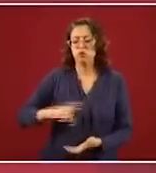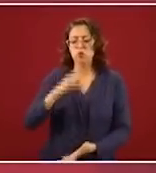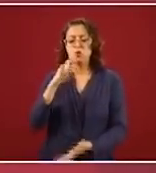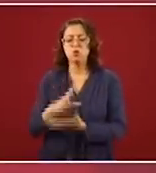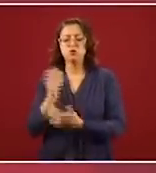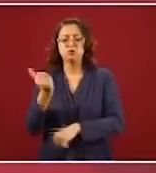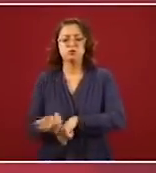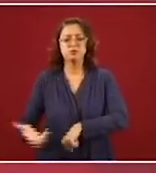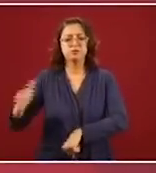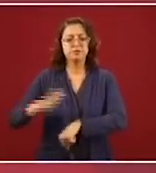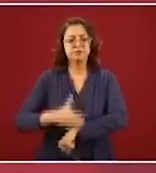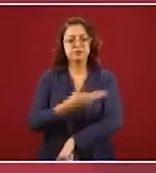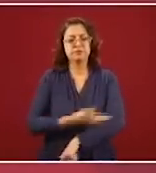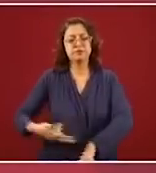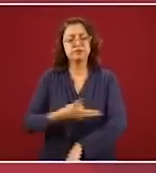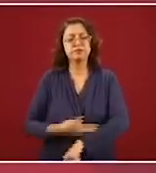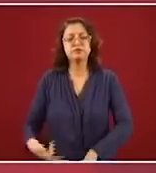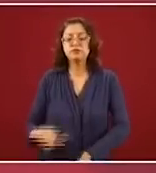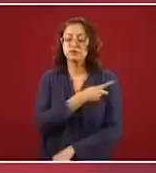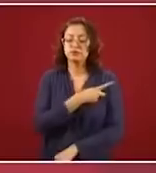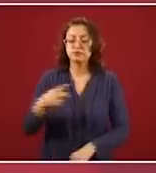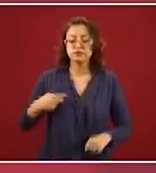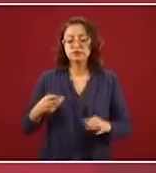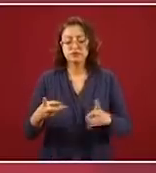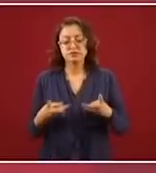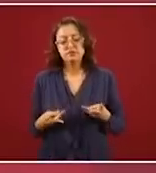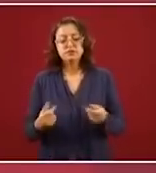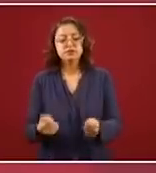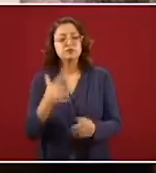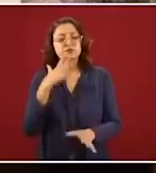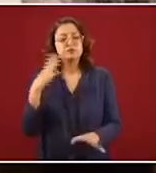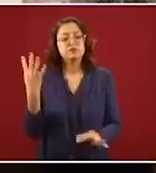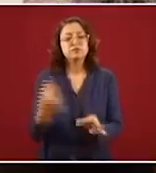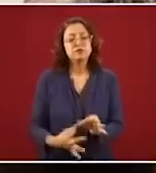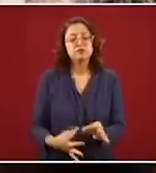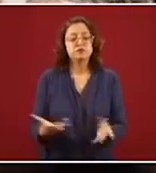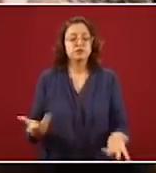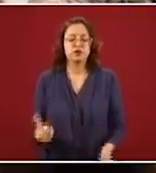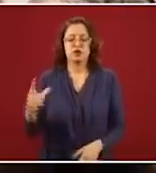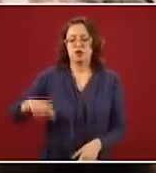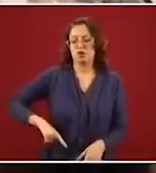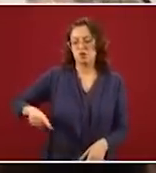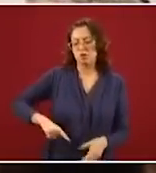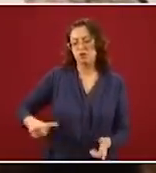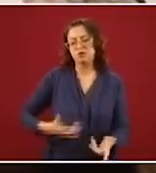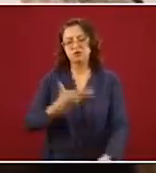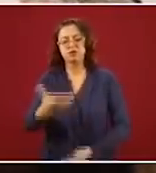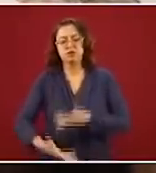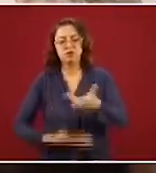responsabilidad. No como servidores públicos o funcionarios que